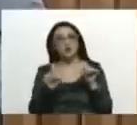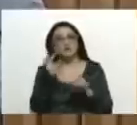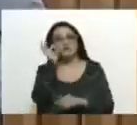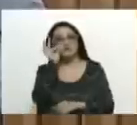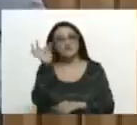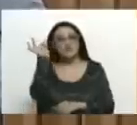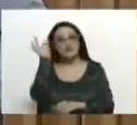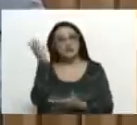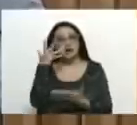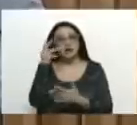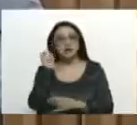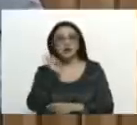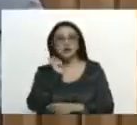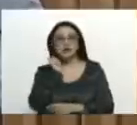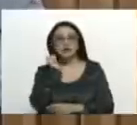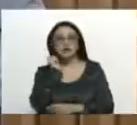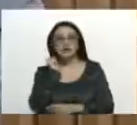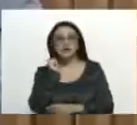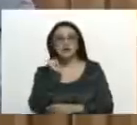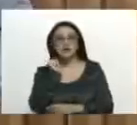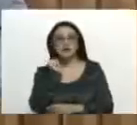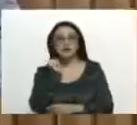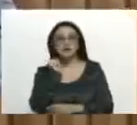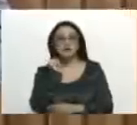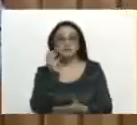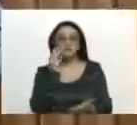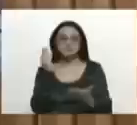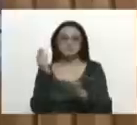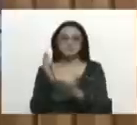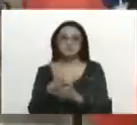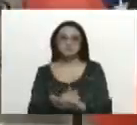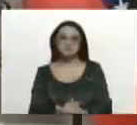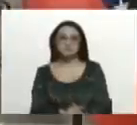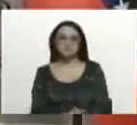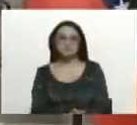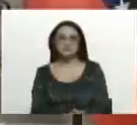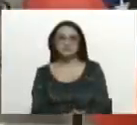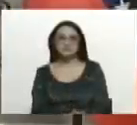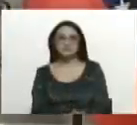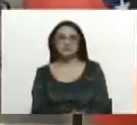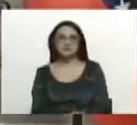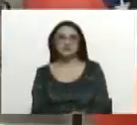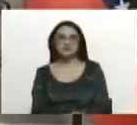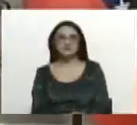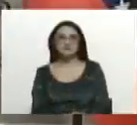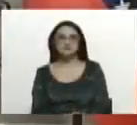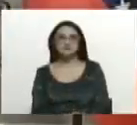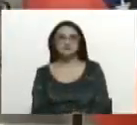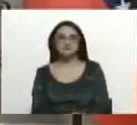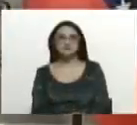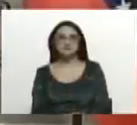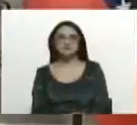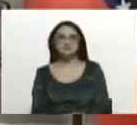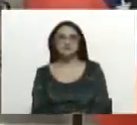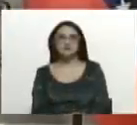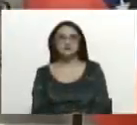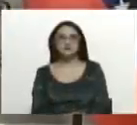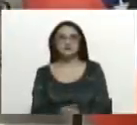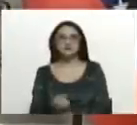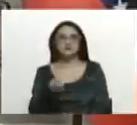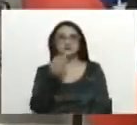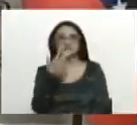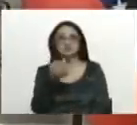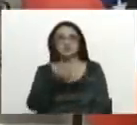fiscal general de la República bolivariana de Venezuela Dark William Buenas tardes tengan todos ustedes pueblo de